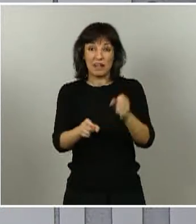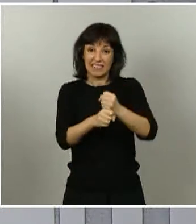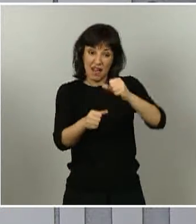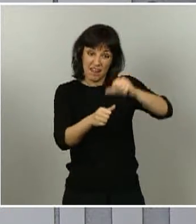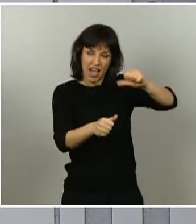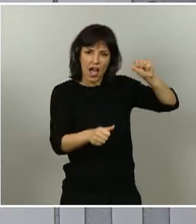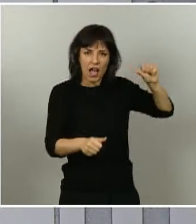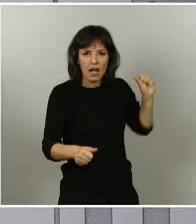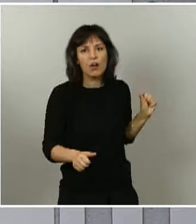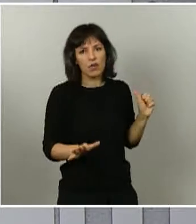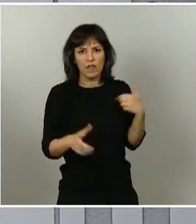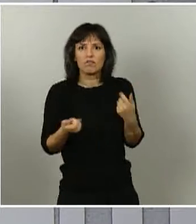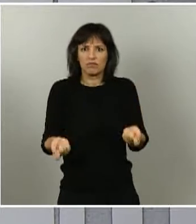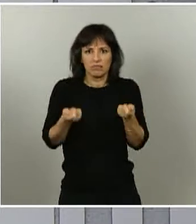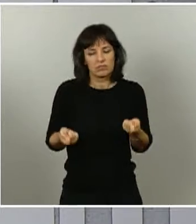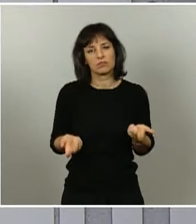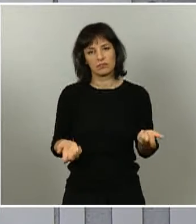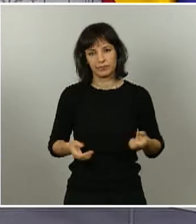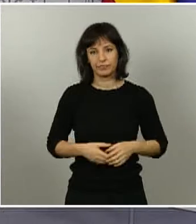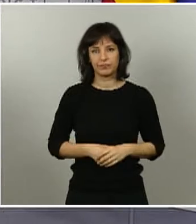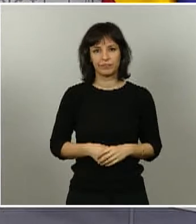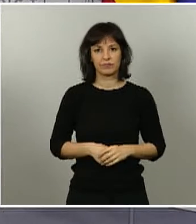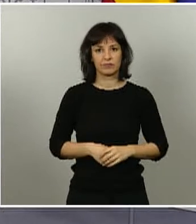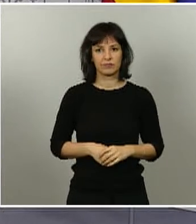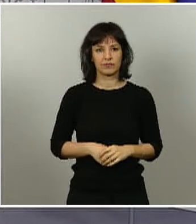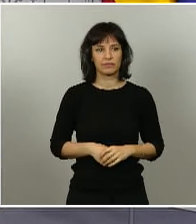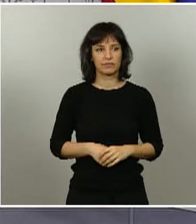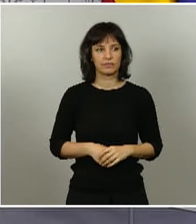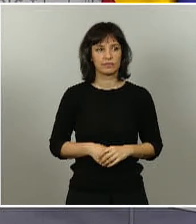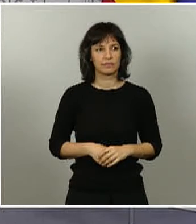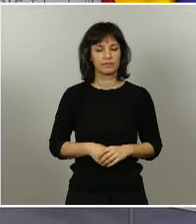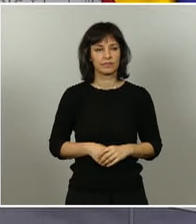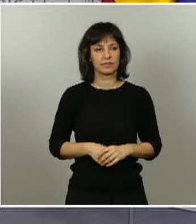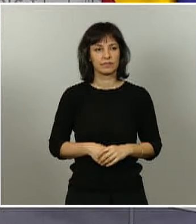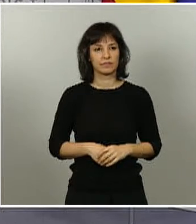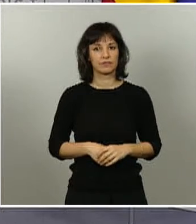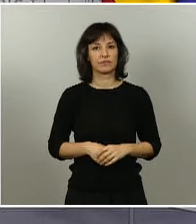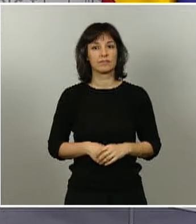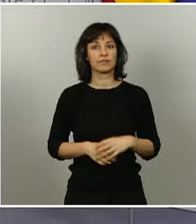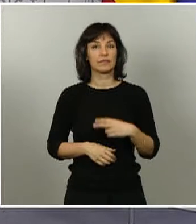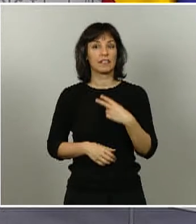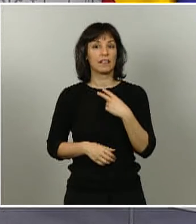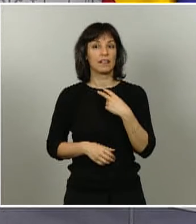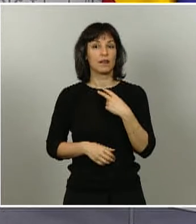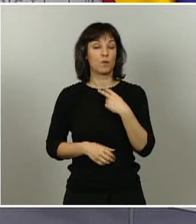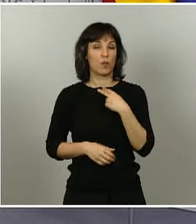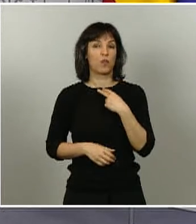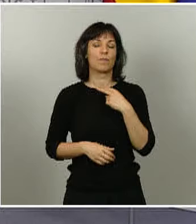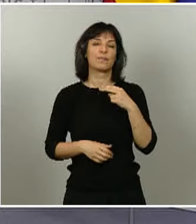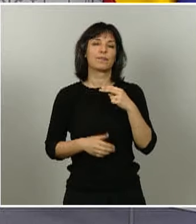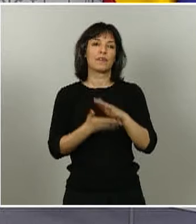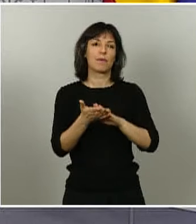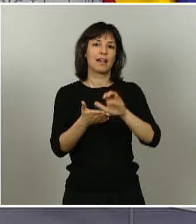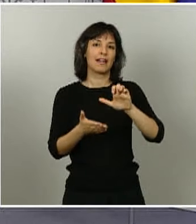de contención de este virus. El Siglo, a través de la voz, habla El Siglo. Sí, hola,